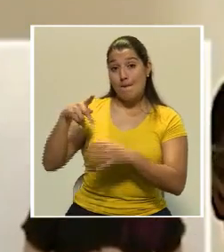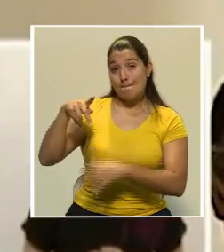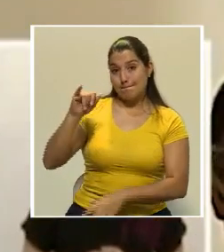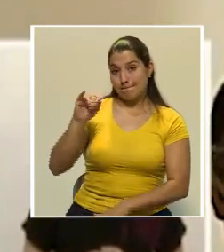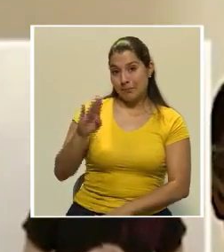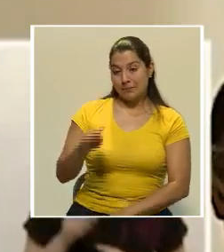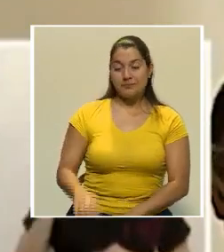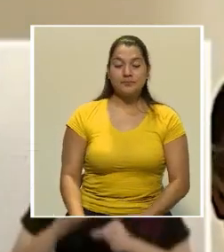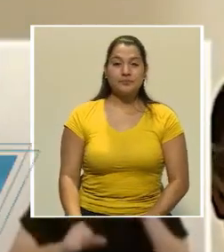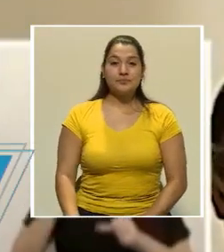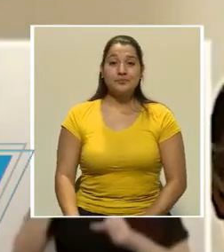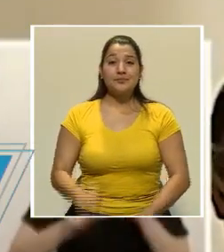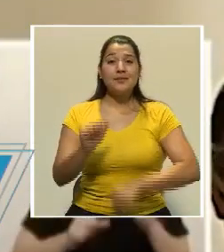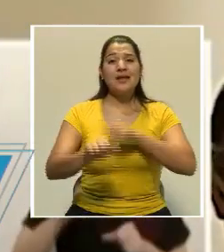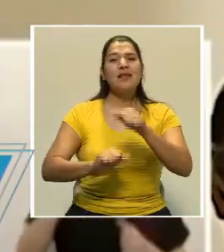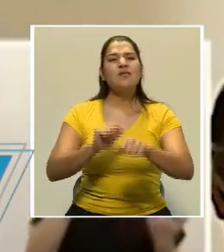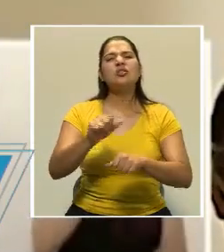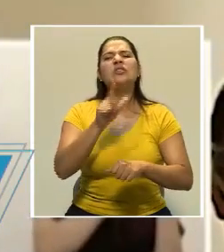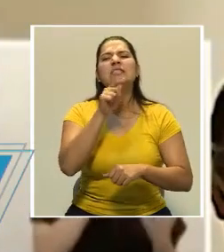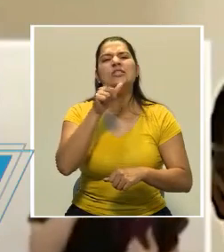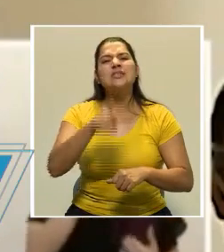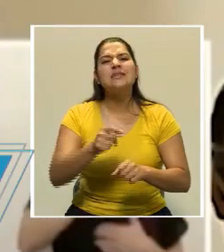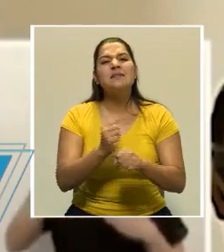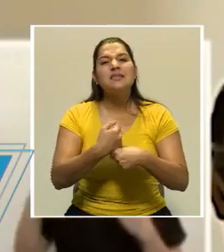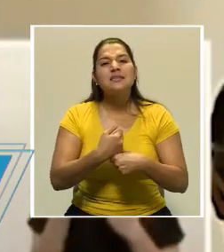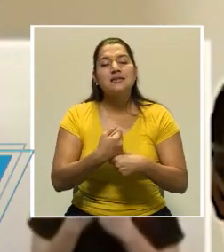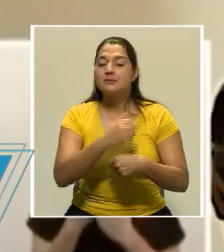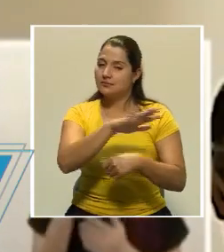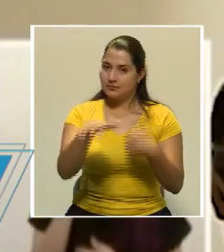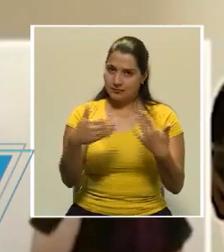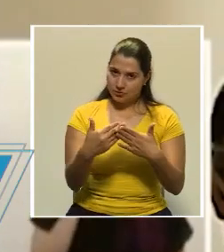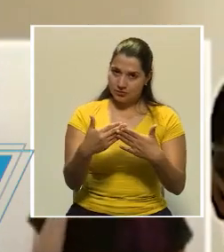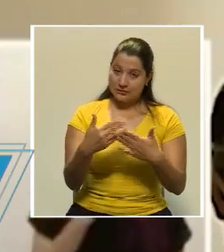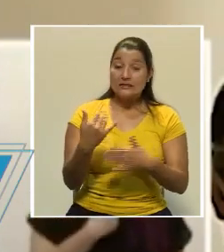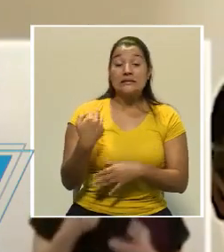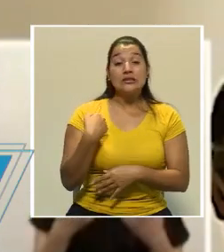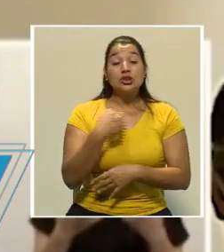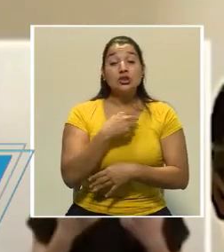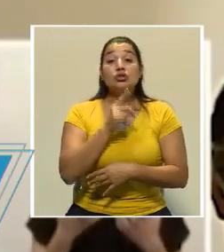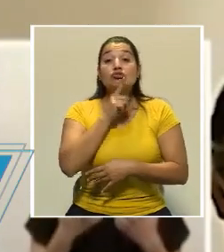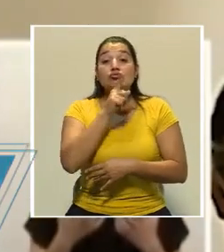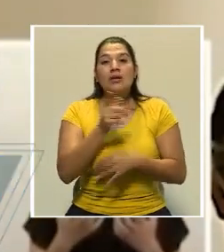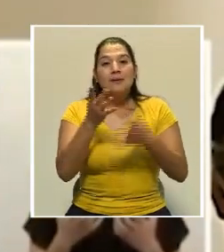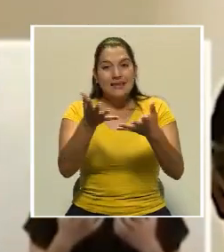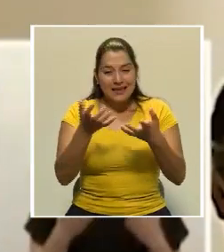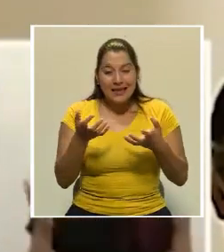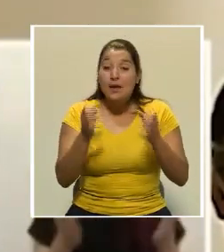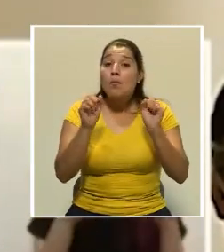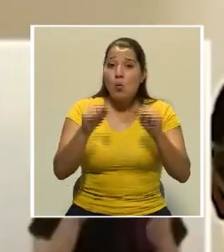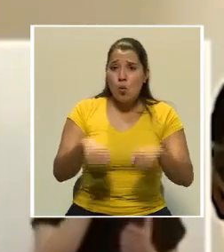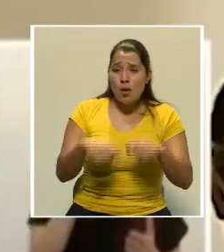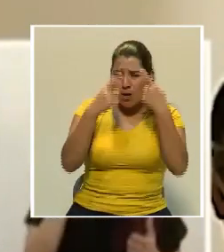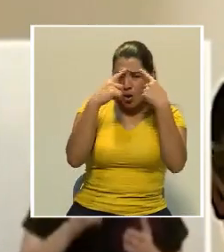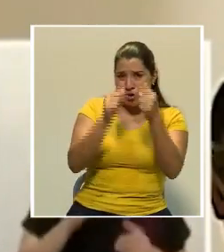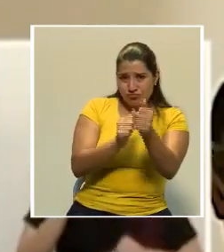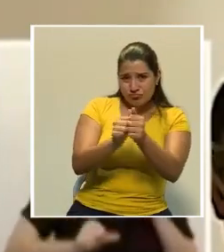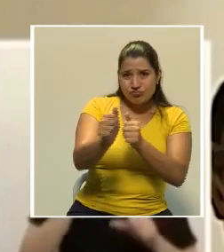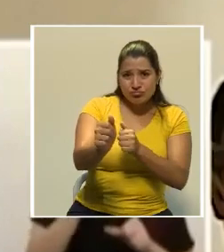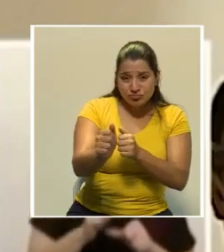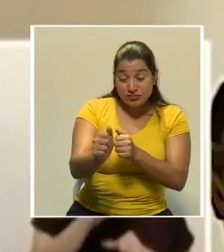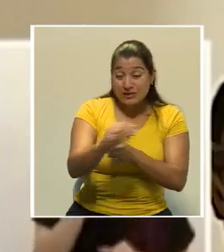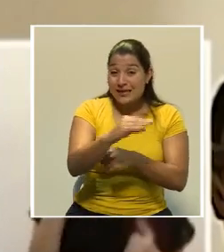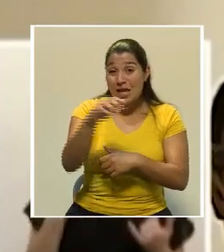esfuerzo debe ser de todos. Si realmente queremos sacar a Costa Rica adelante, y